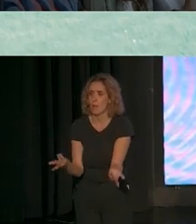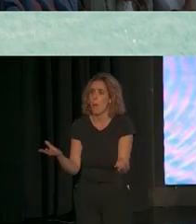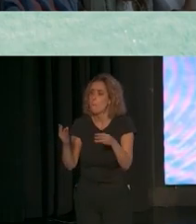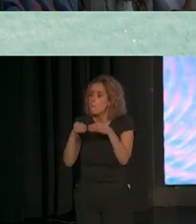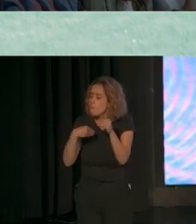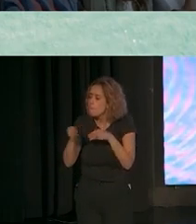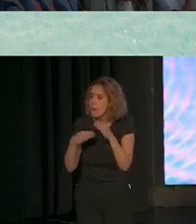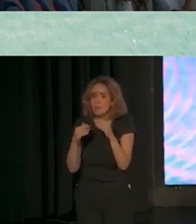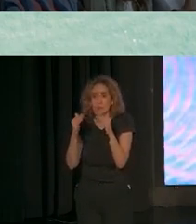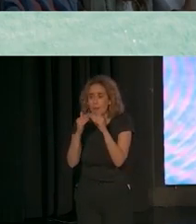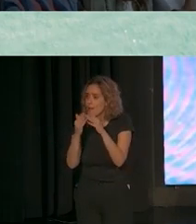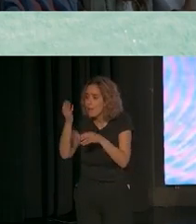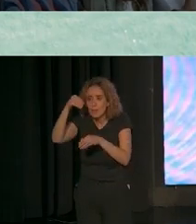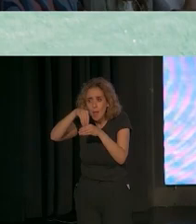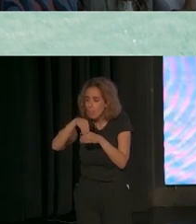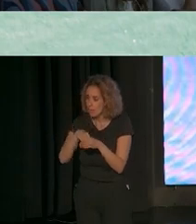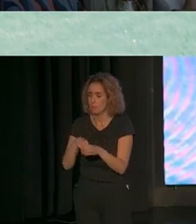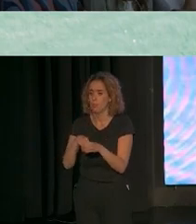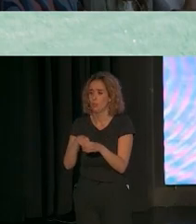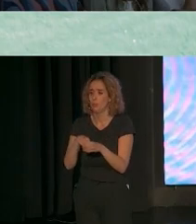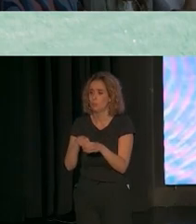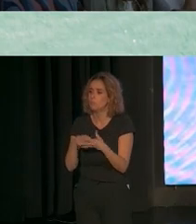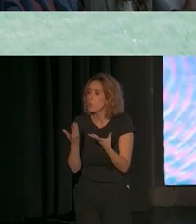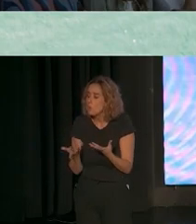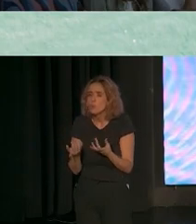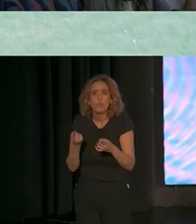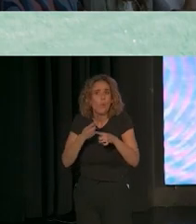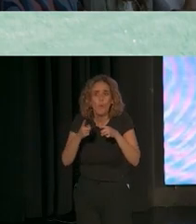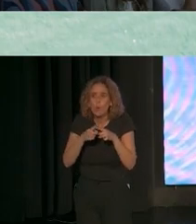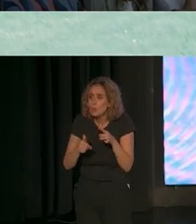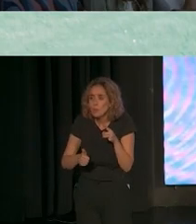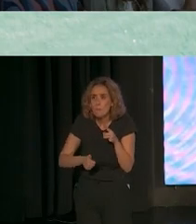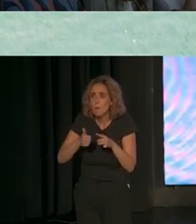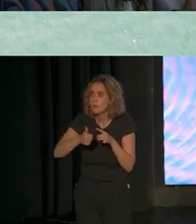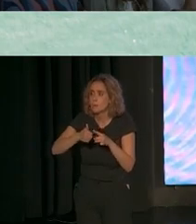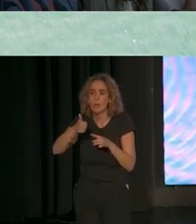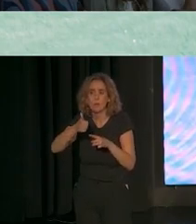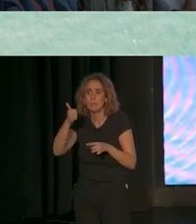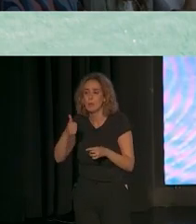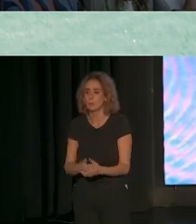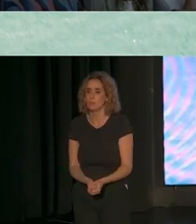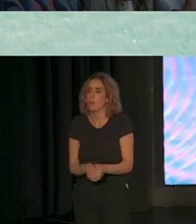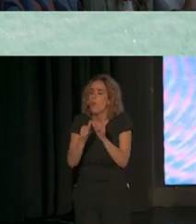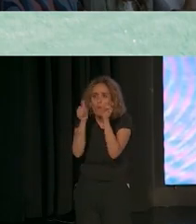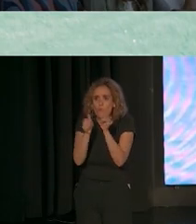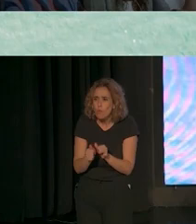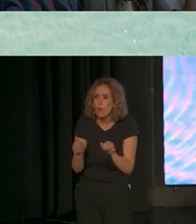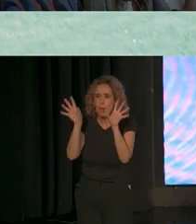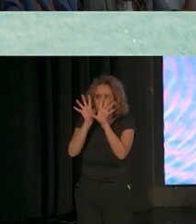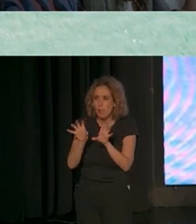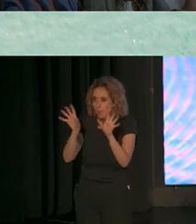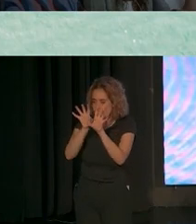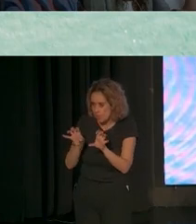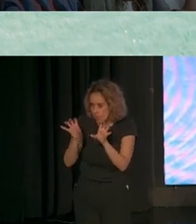material que tenga la familia disponible, puedes ir incorporando todas estas formas de